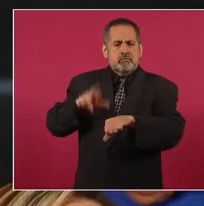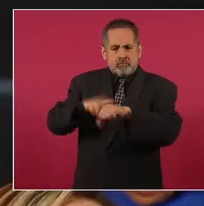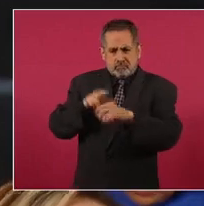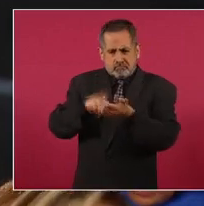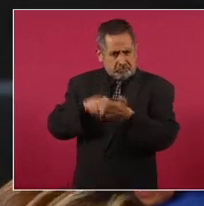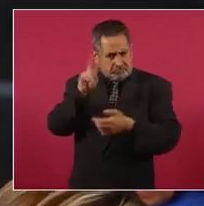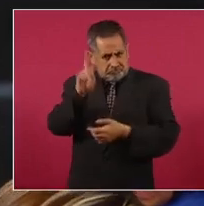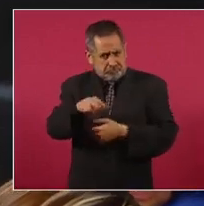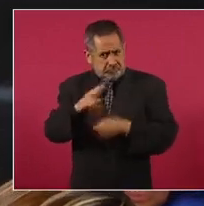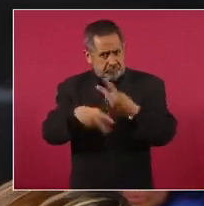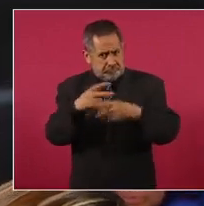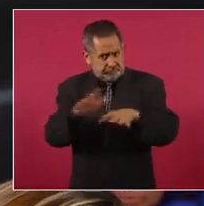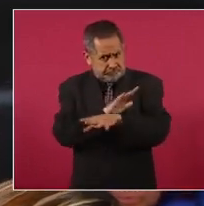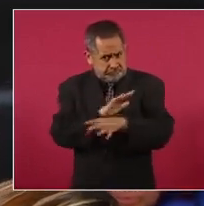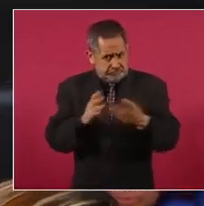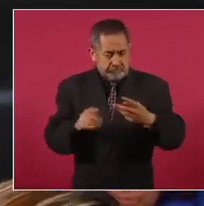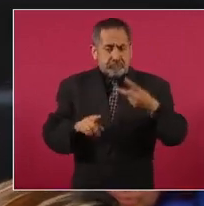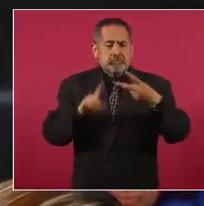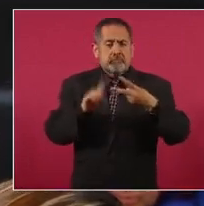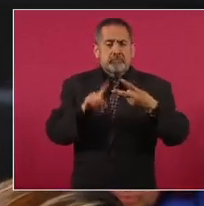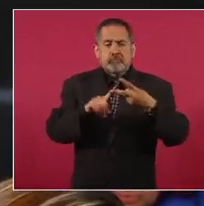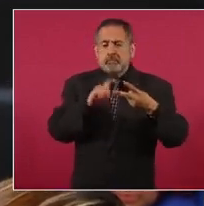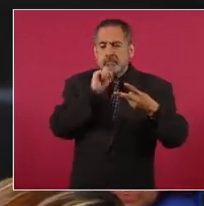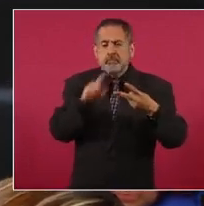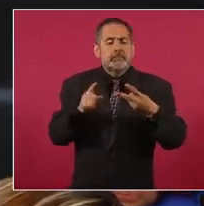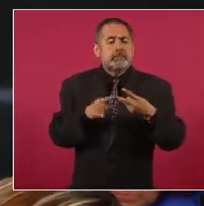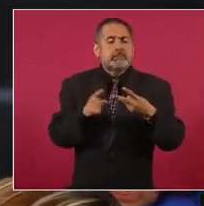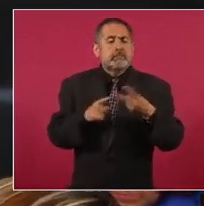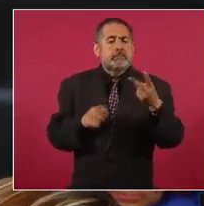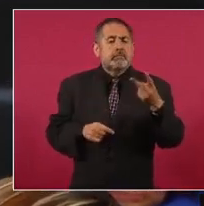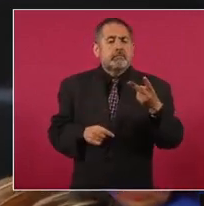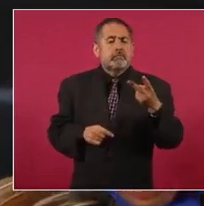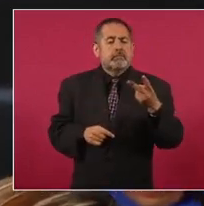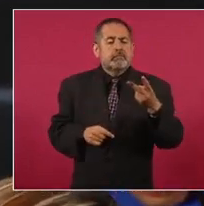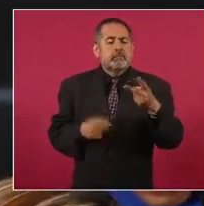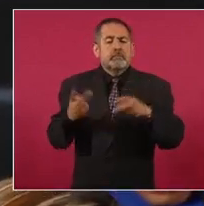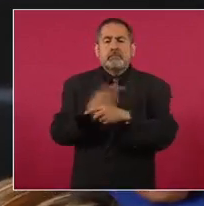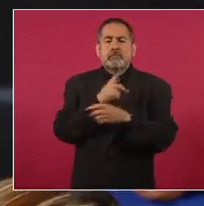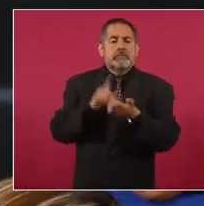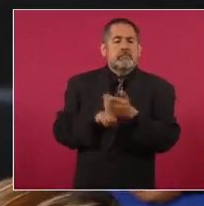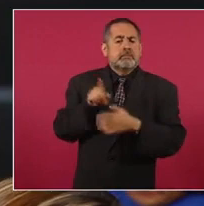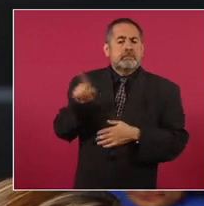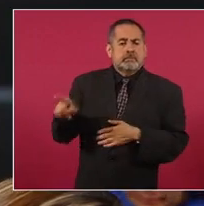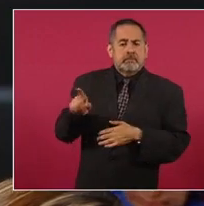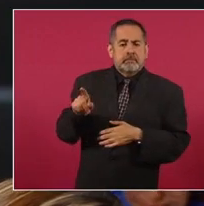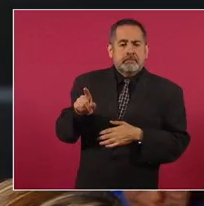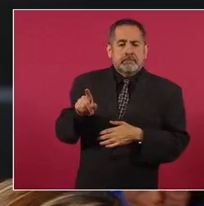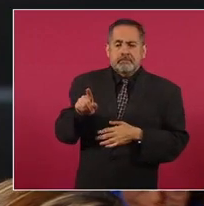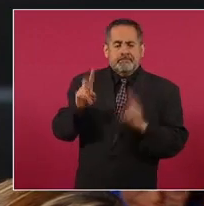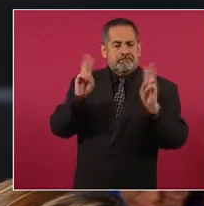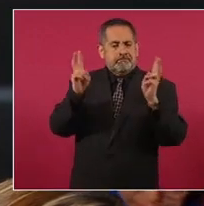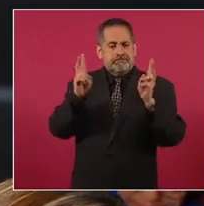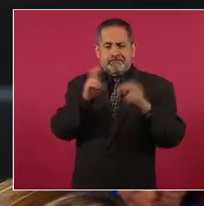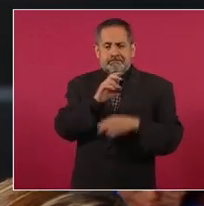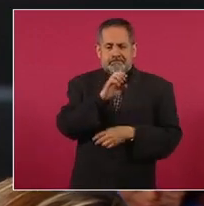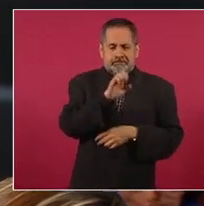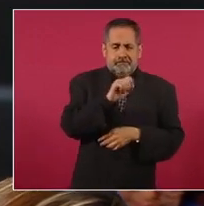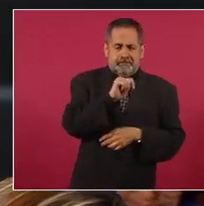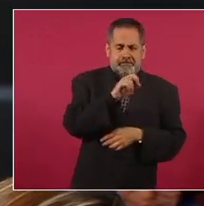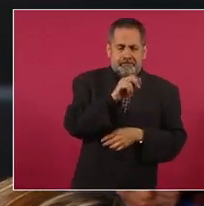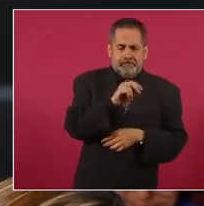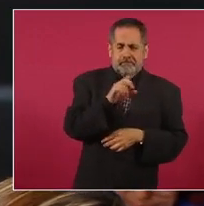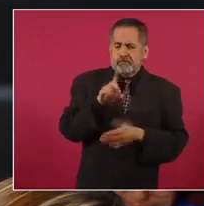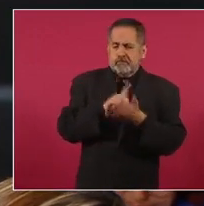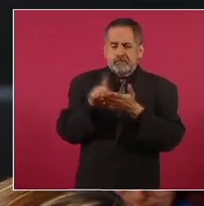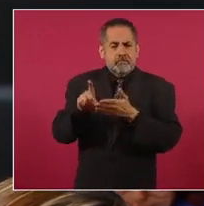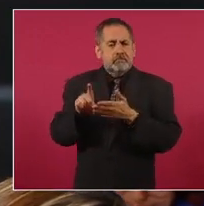o no? Y también si nos puede dar un comentario respecto a este resultado que tuvo el índice global de Estado de Derecho del World